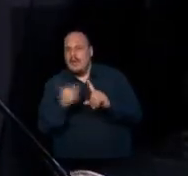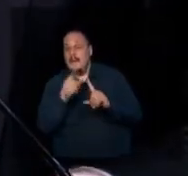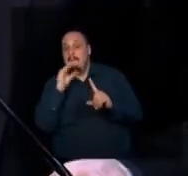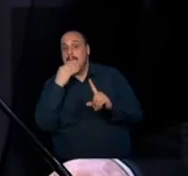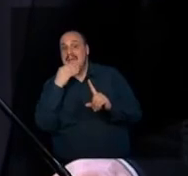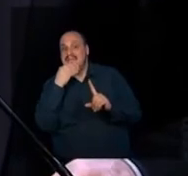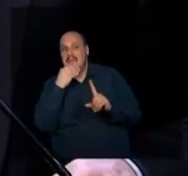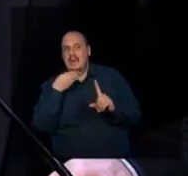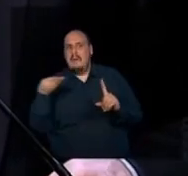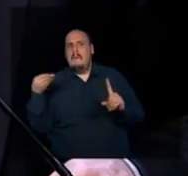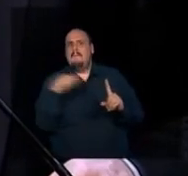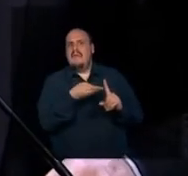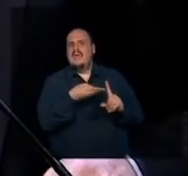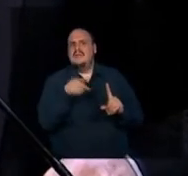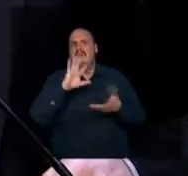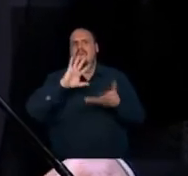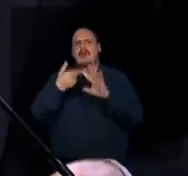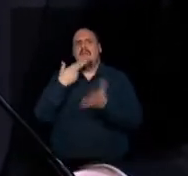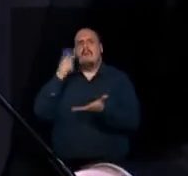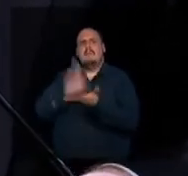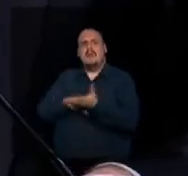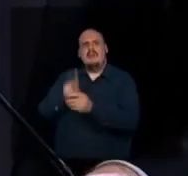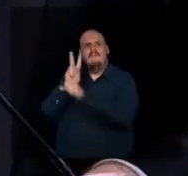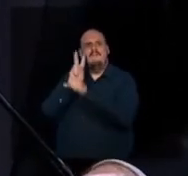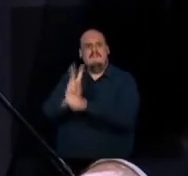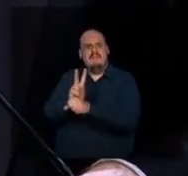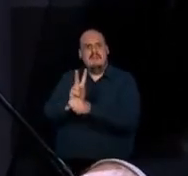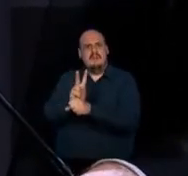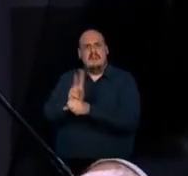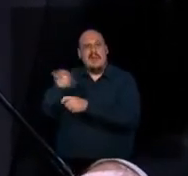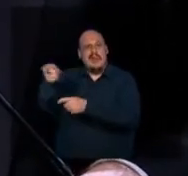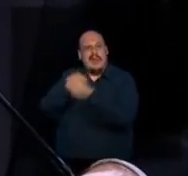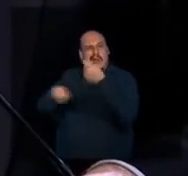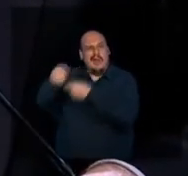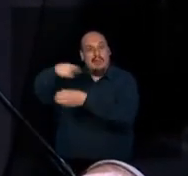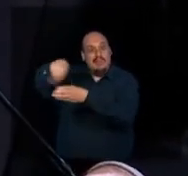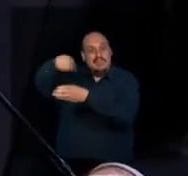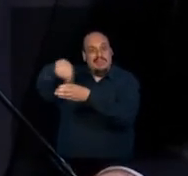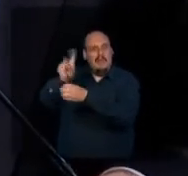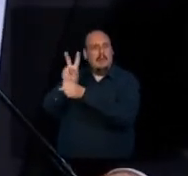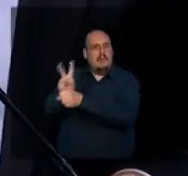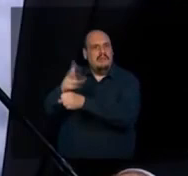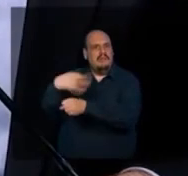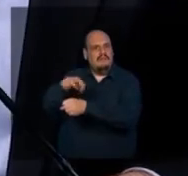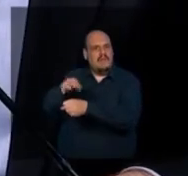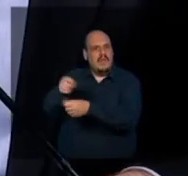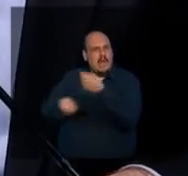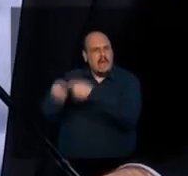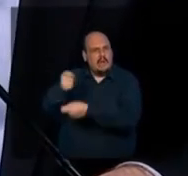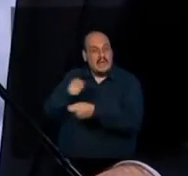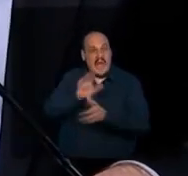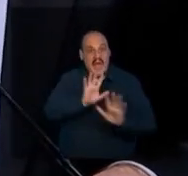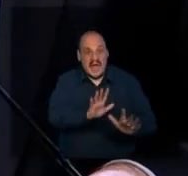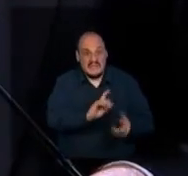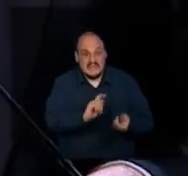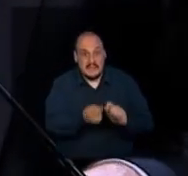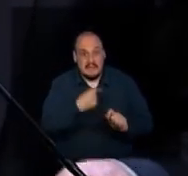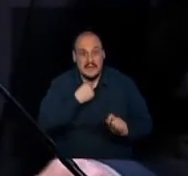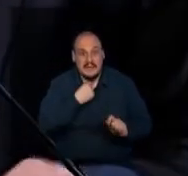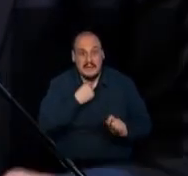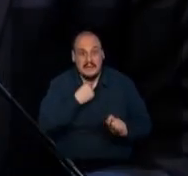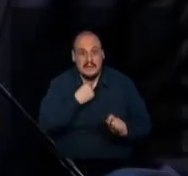para pedirle que cuide la ca es decir que cuide un tongo que cuide de la corrupción así quieren